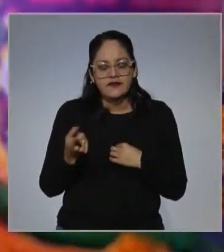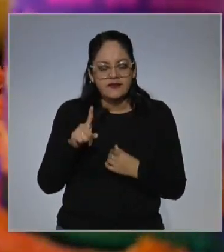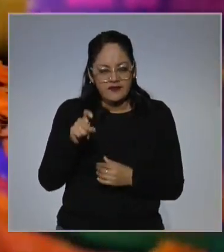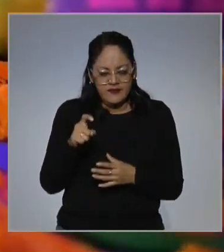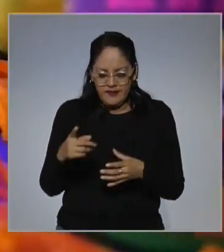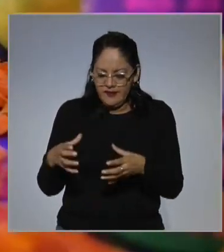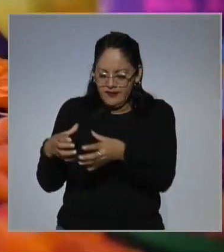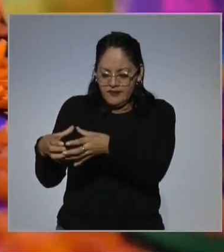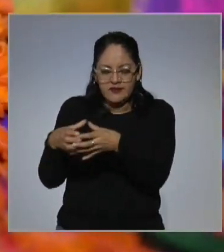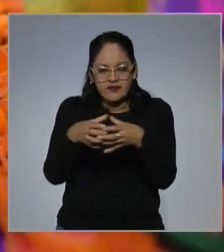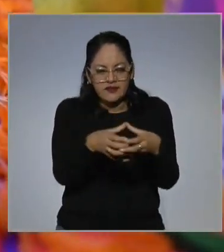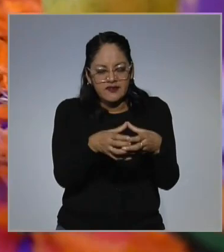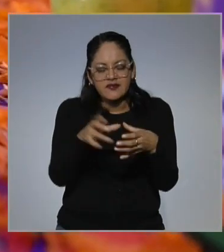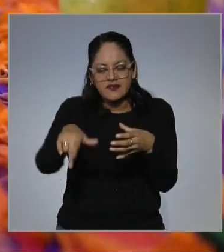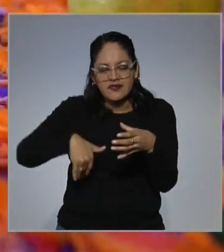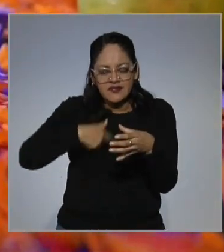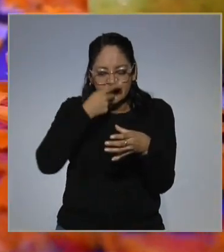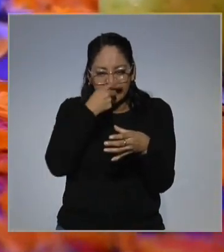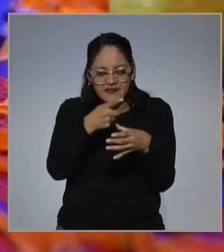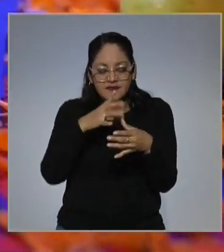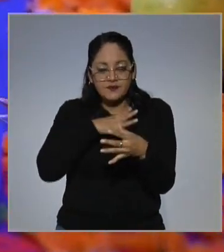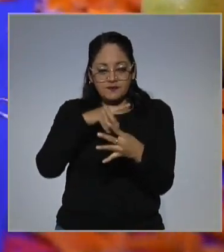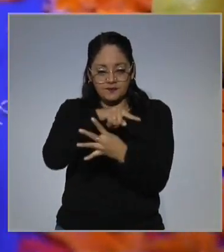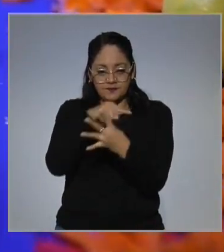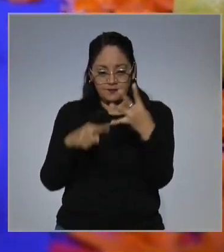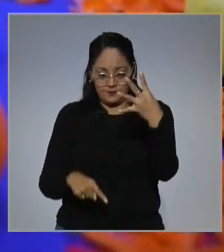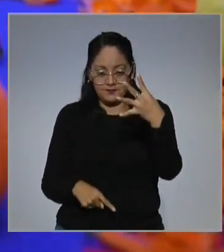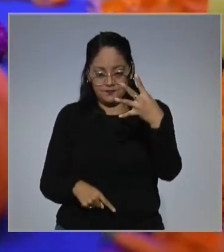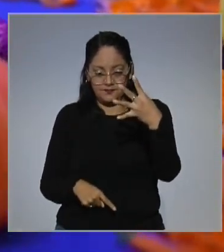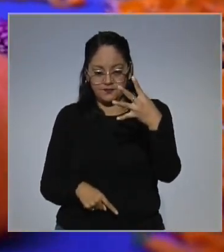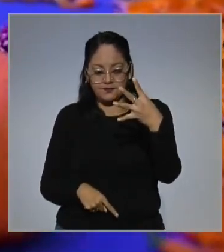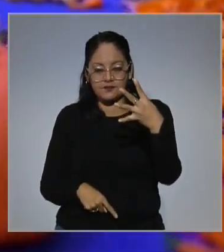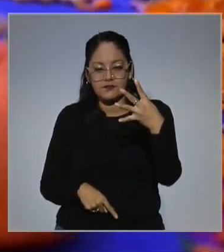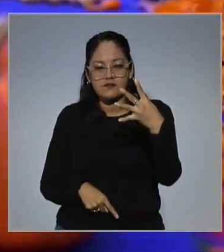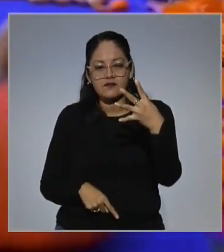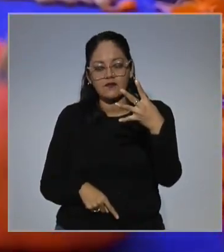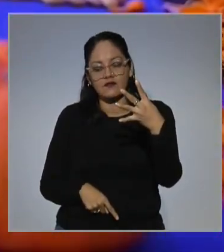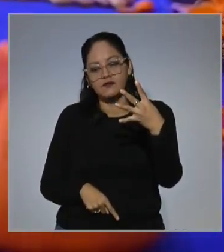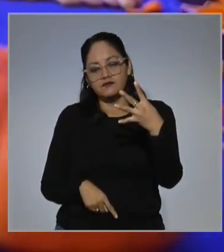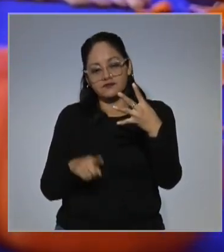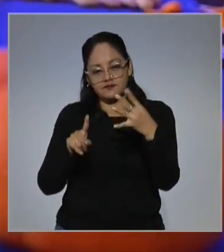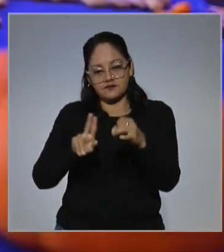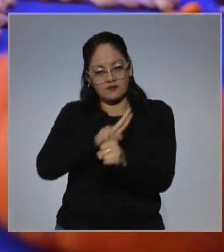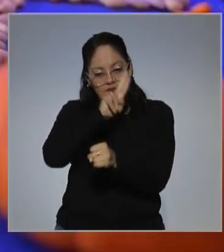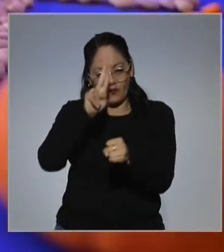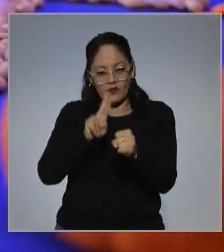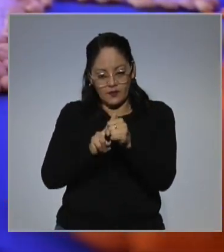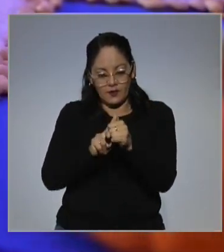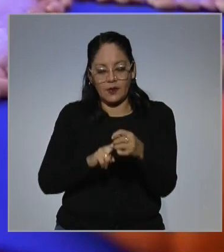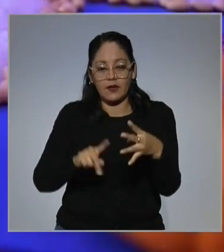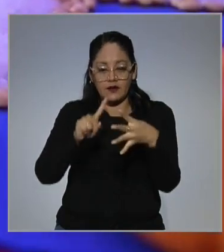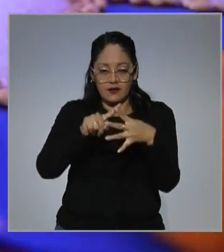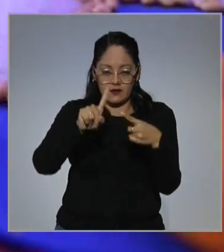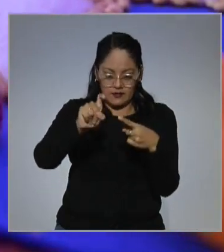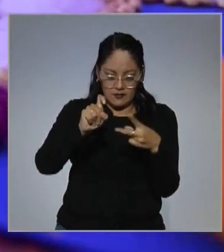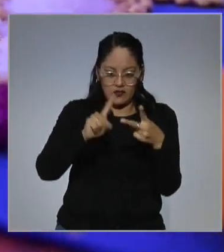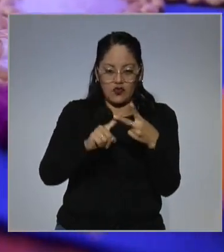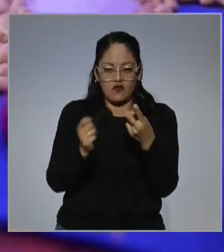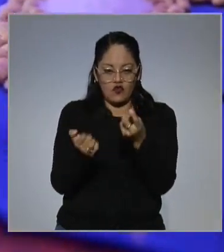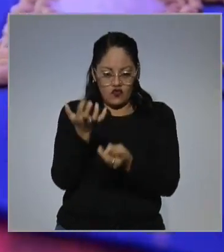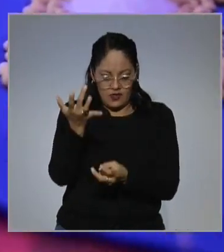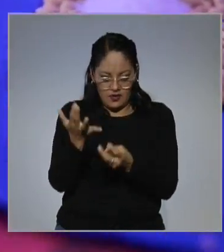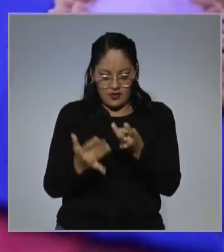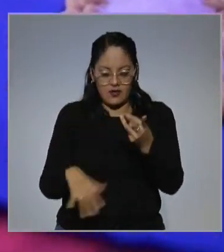agua, les había comentado que hay 4 elementos de la naturaleza, que es el agua, el